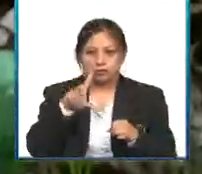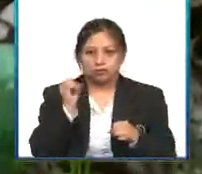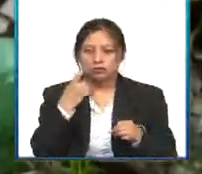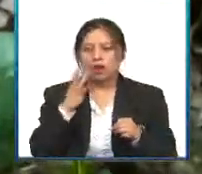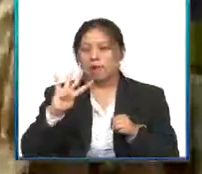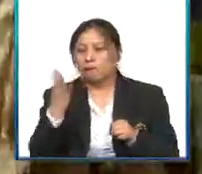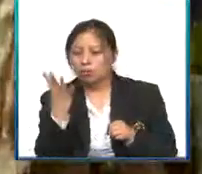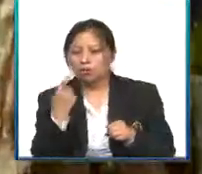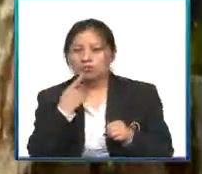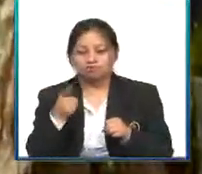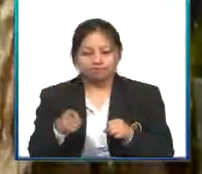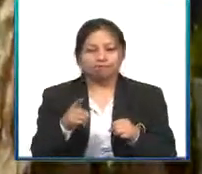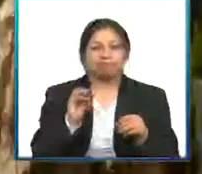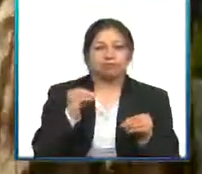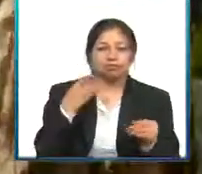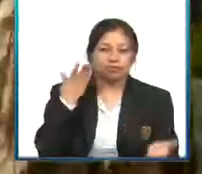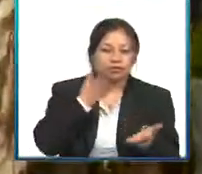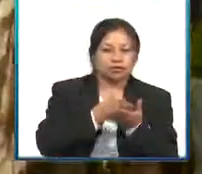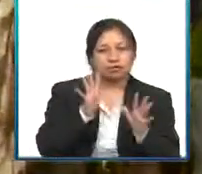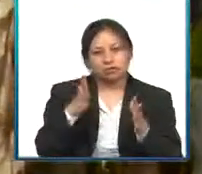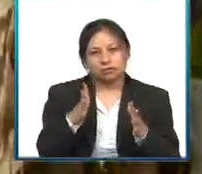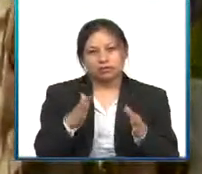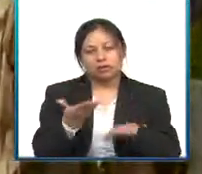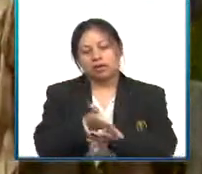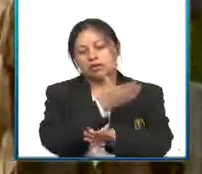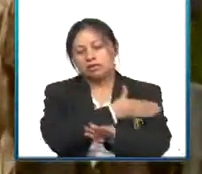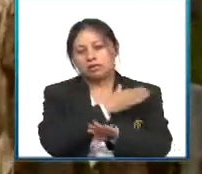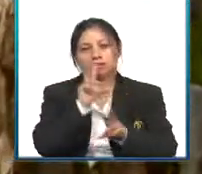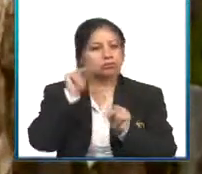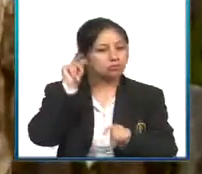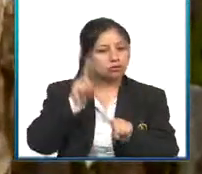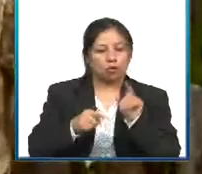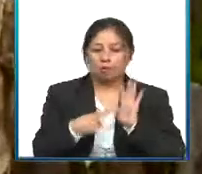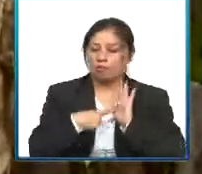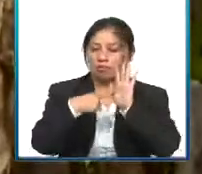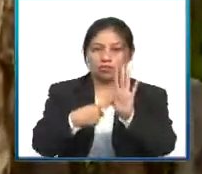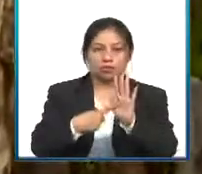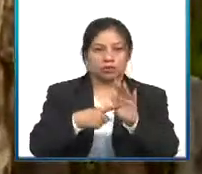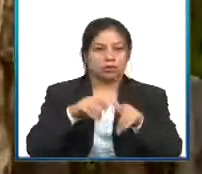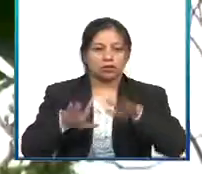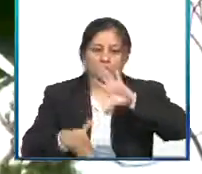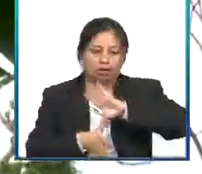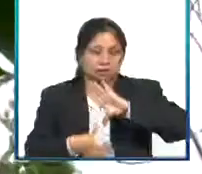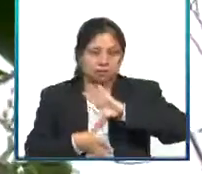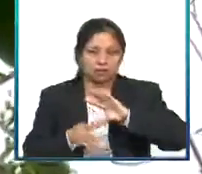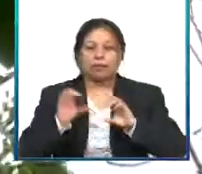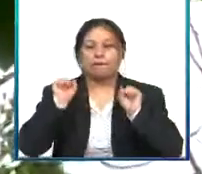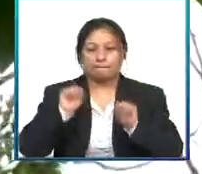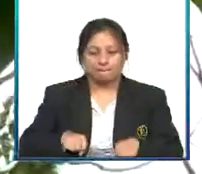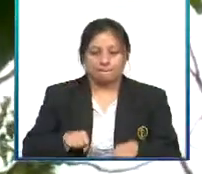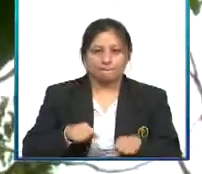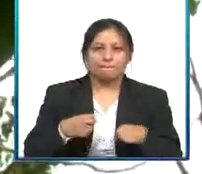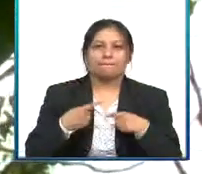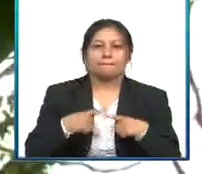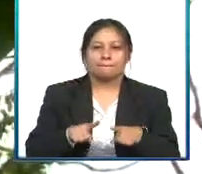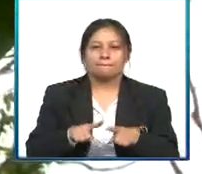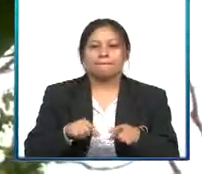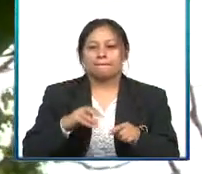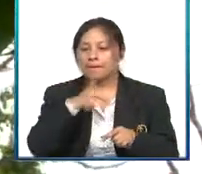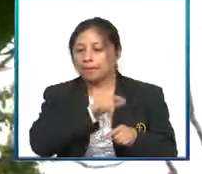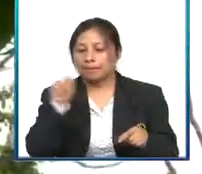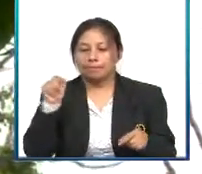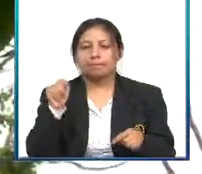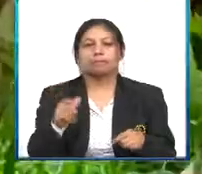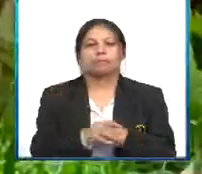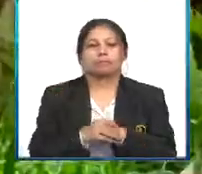tropical. Esta es una plaga que hasta hace un tiempo atrás no estaba presente en todas las Américas, pero en los últimos meses